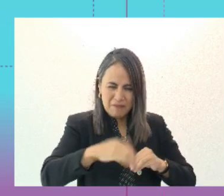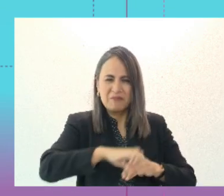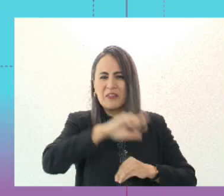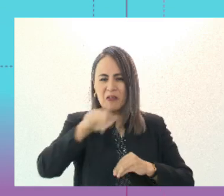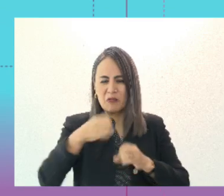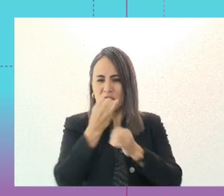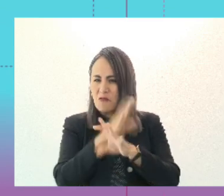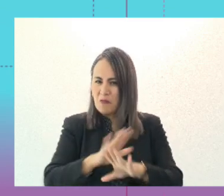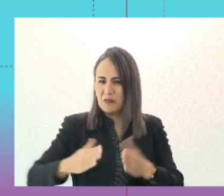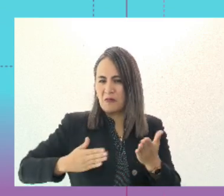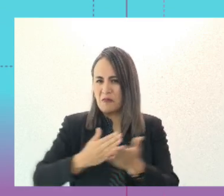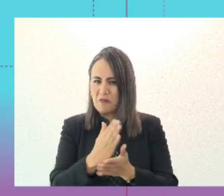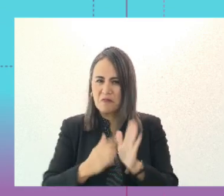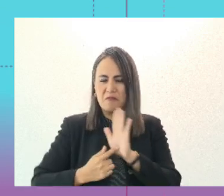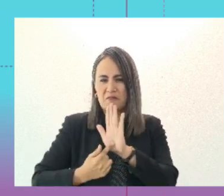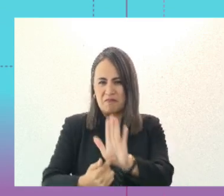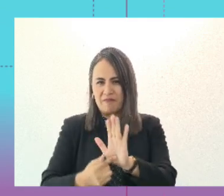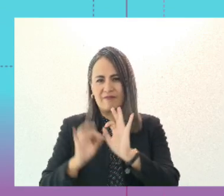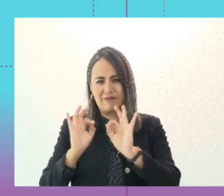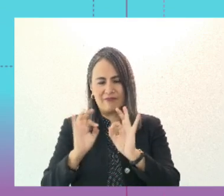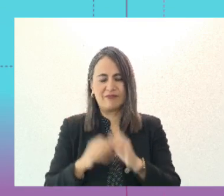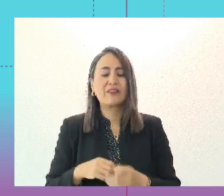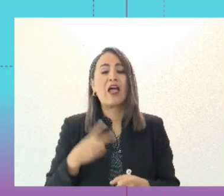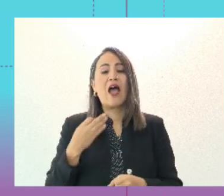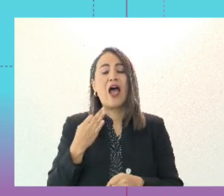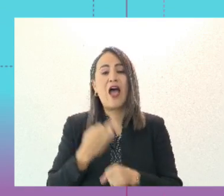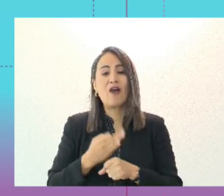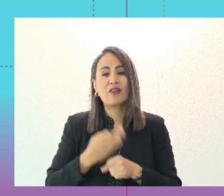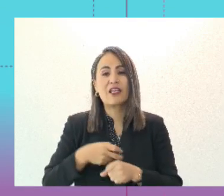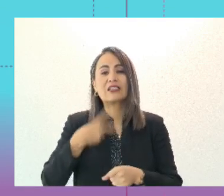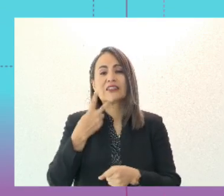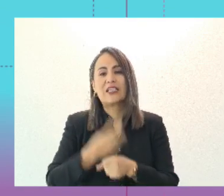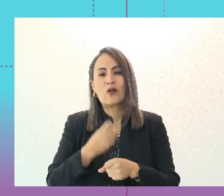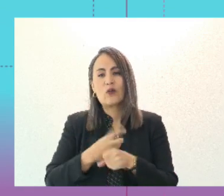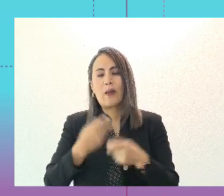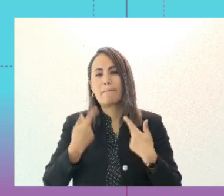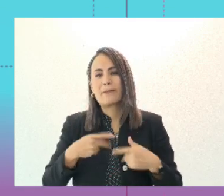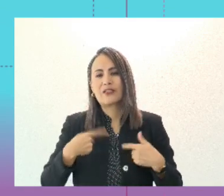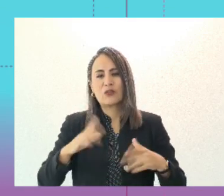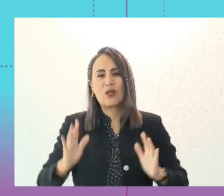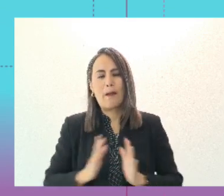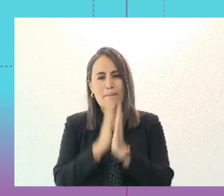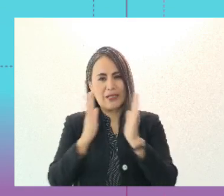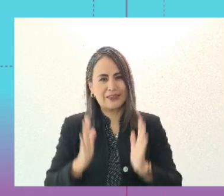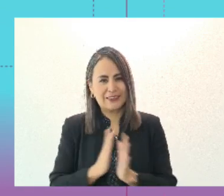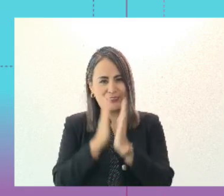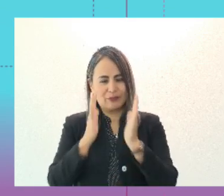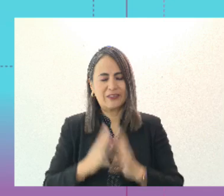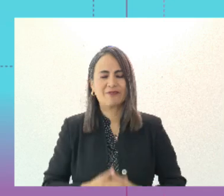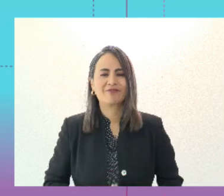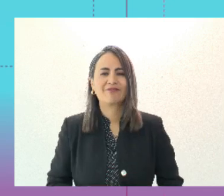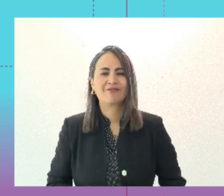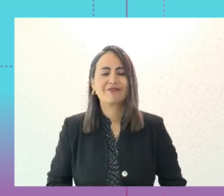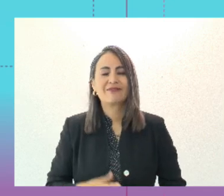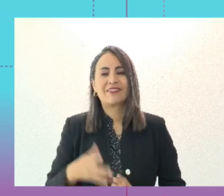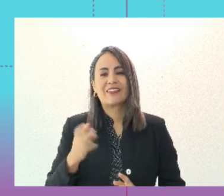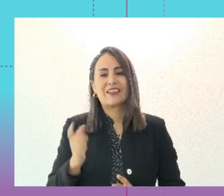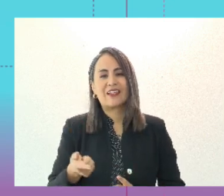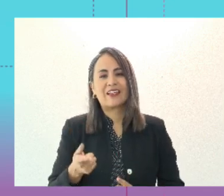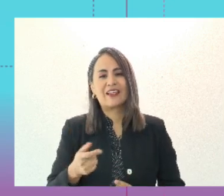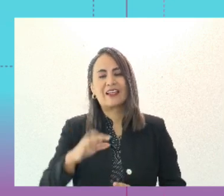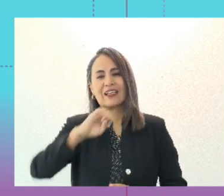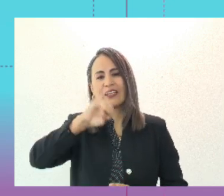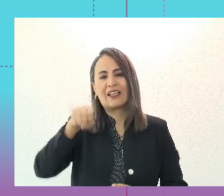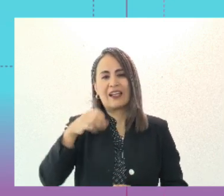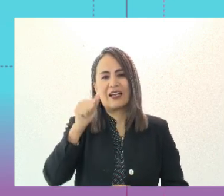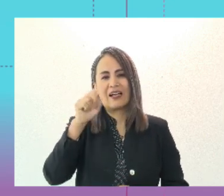segundo panelista, que es el, ay, perdón, es que traigo muchos papeles porque no me quería equivocar, el comisionado